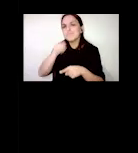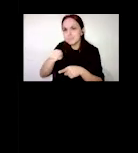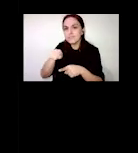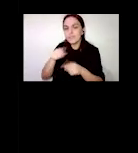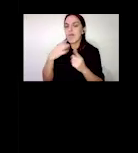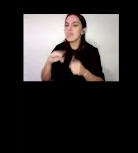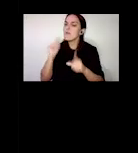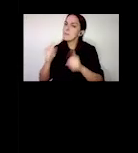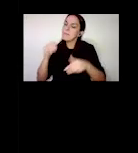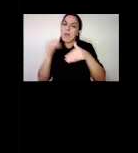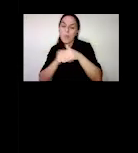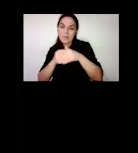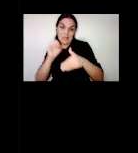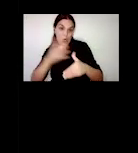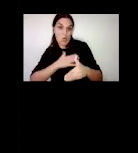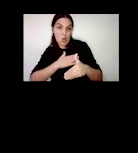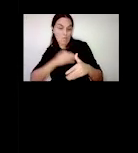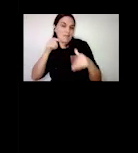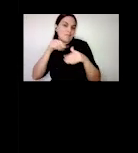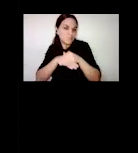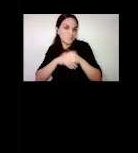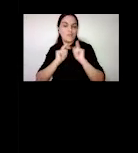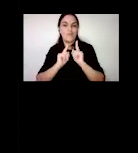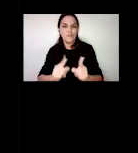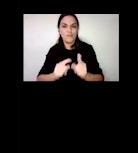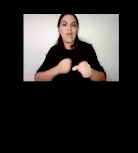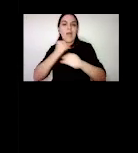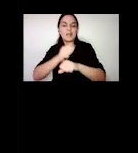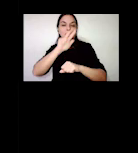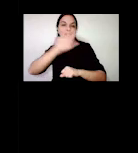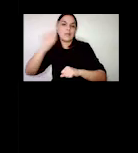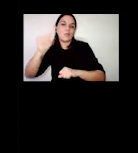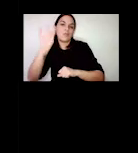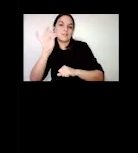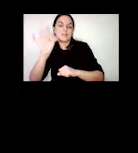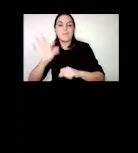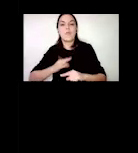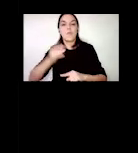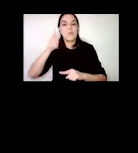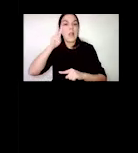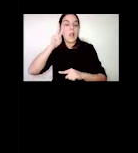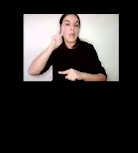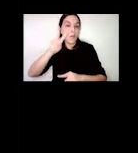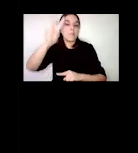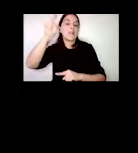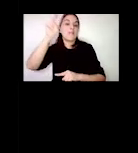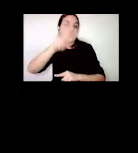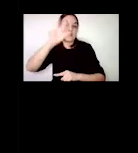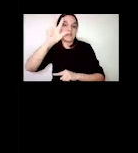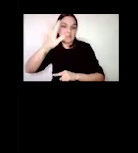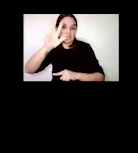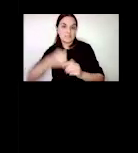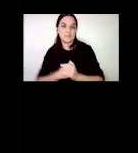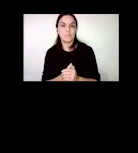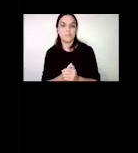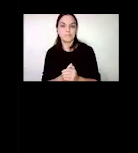una cuenta a su nombre hasta el 31 de diciembre de 2023. ¿Puede